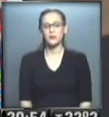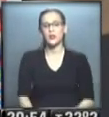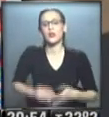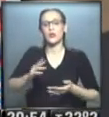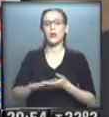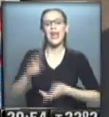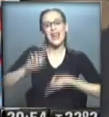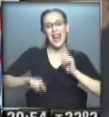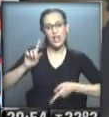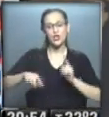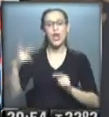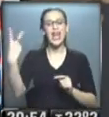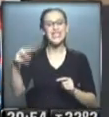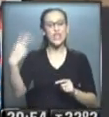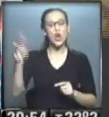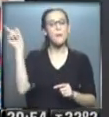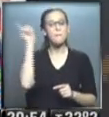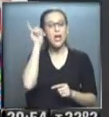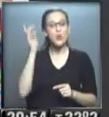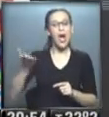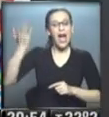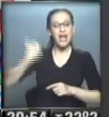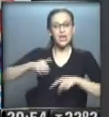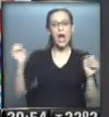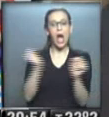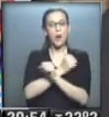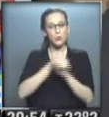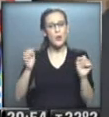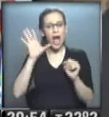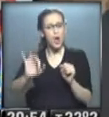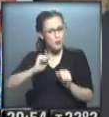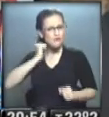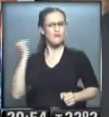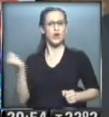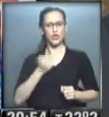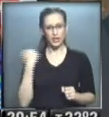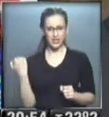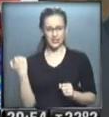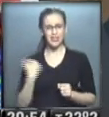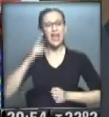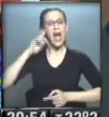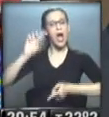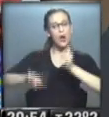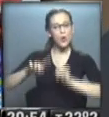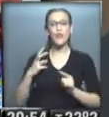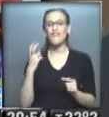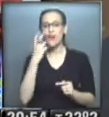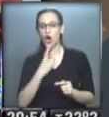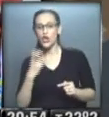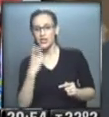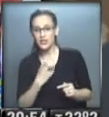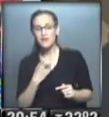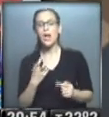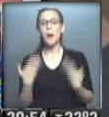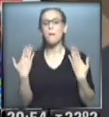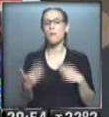Relaciones Exteriores de Perú ayer aprobó algo muy importante, un convenio con Bolivia para que